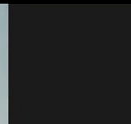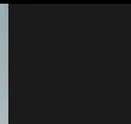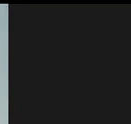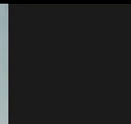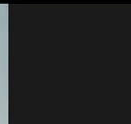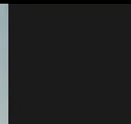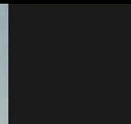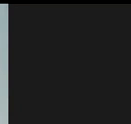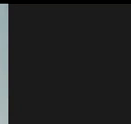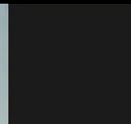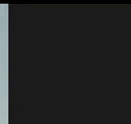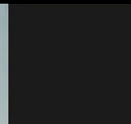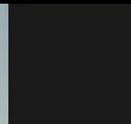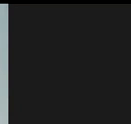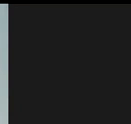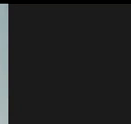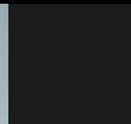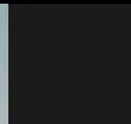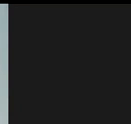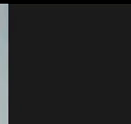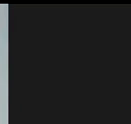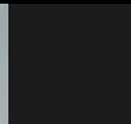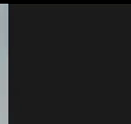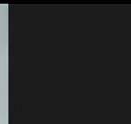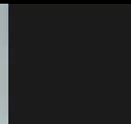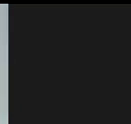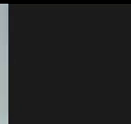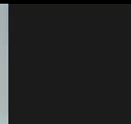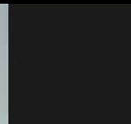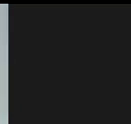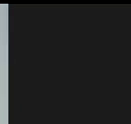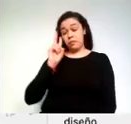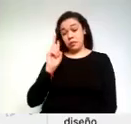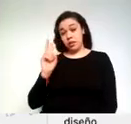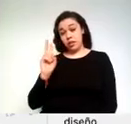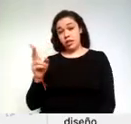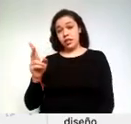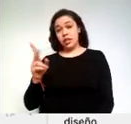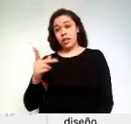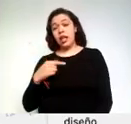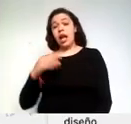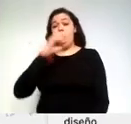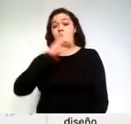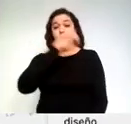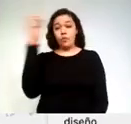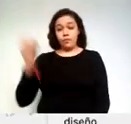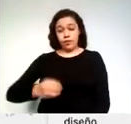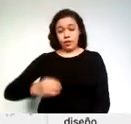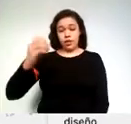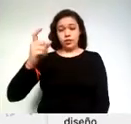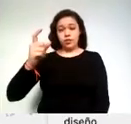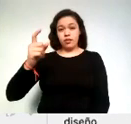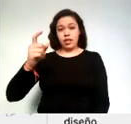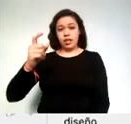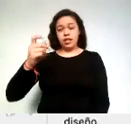No, o sea, no, digamos, como vimos, una parte de las obligaciones de